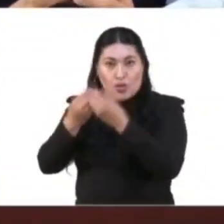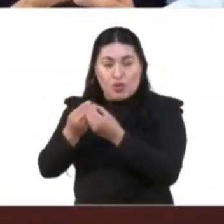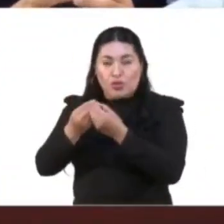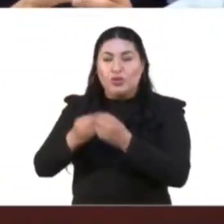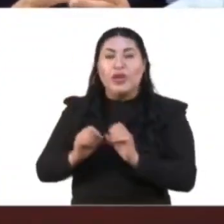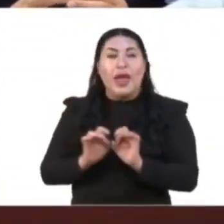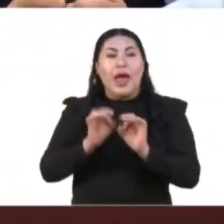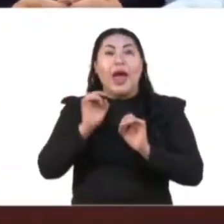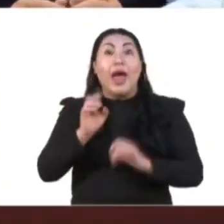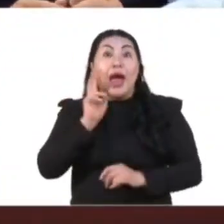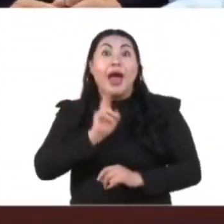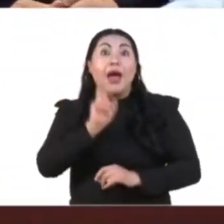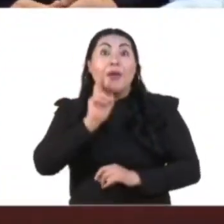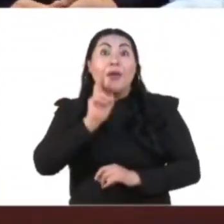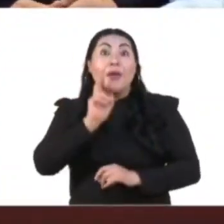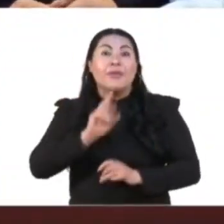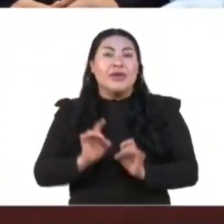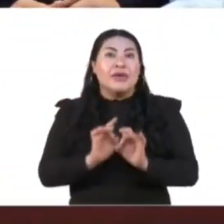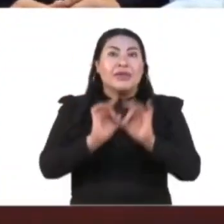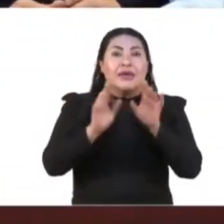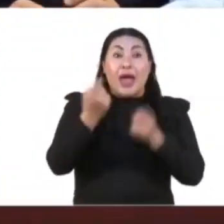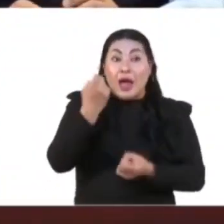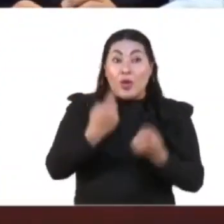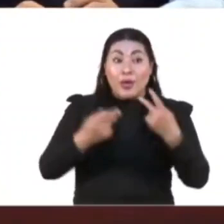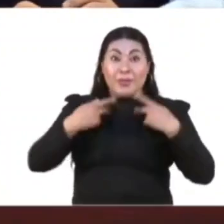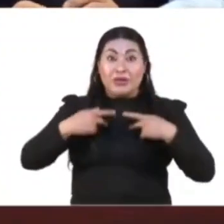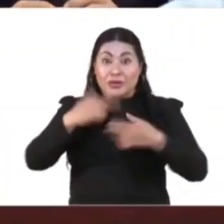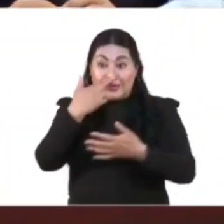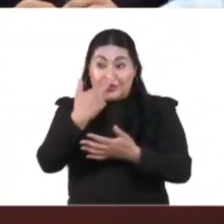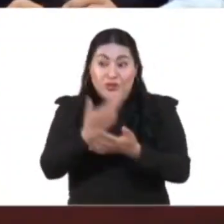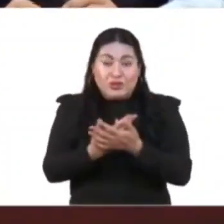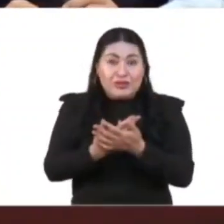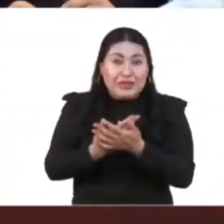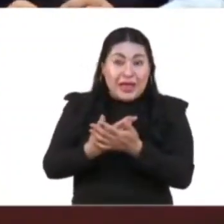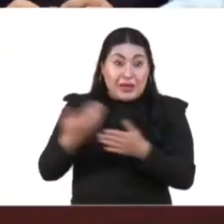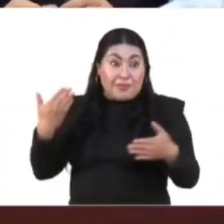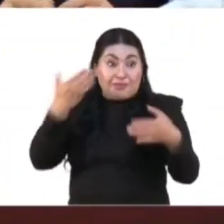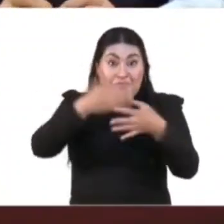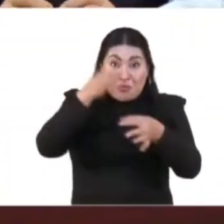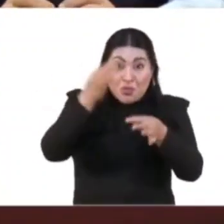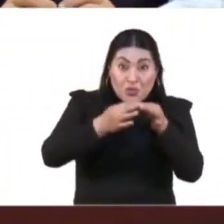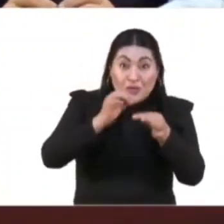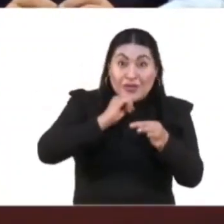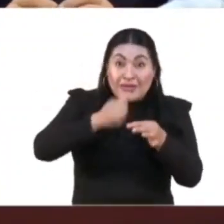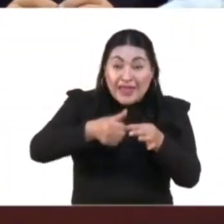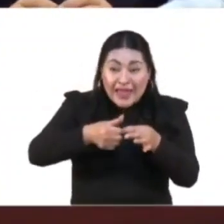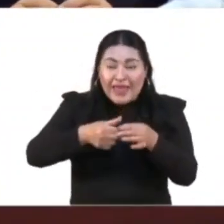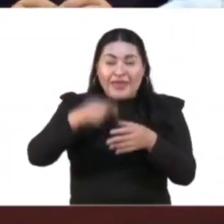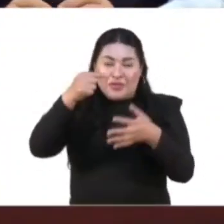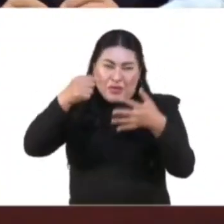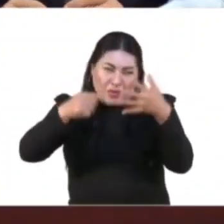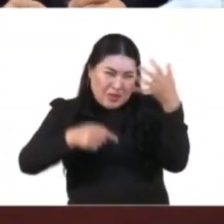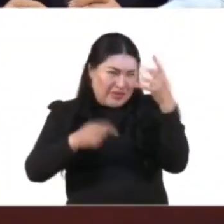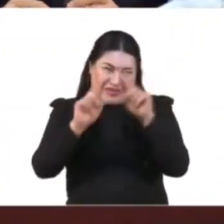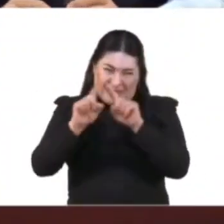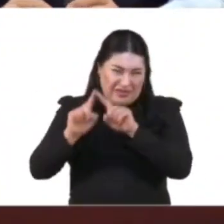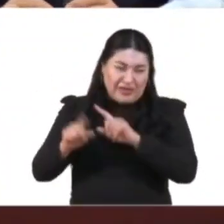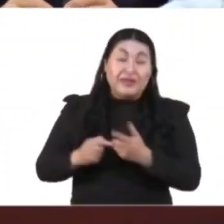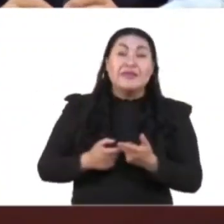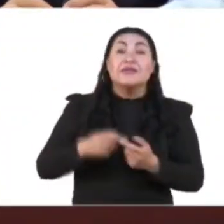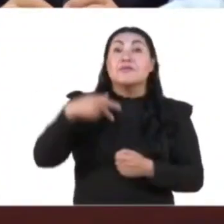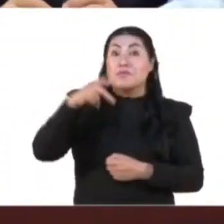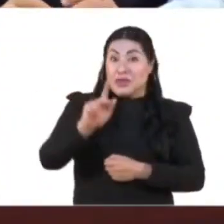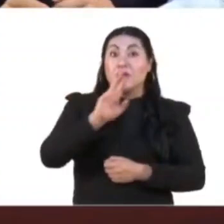algún responsable llegó después de cuando debería de haber llegado, por qué razón, etcétera, ya los detalles. Pero en general la